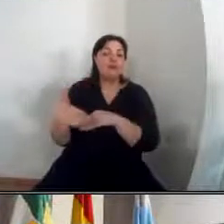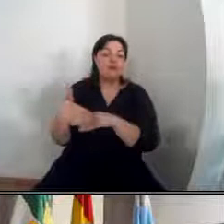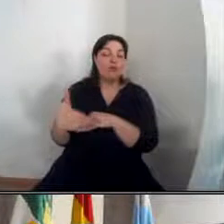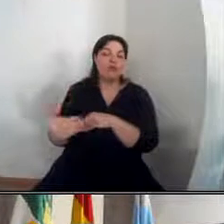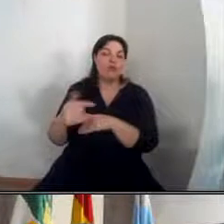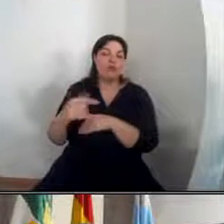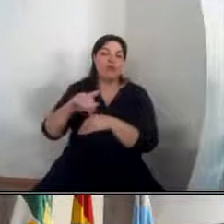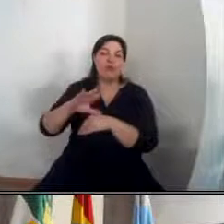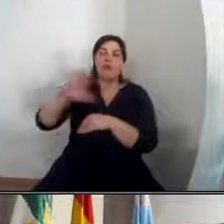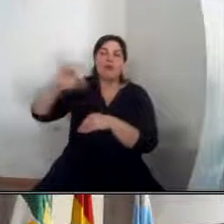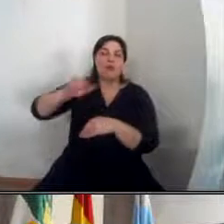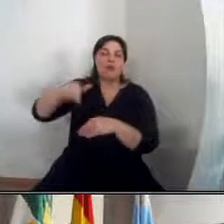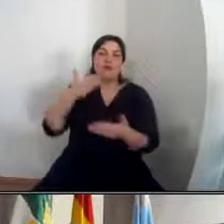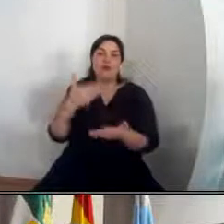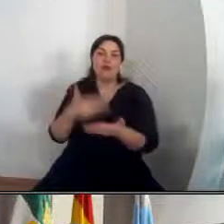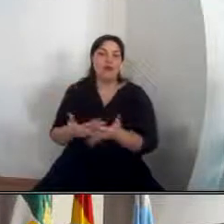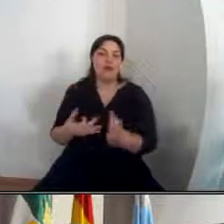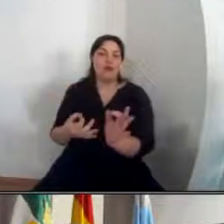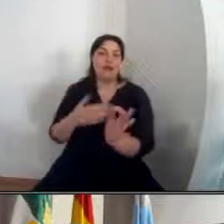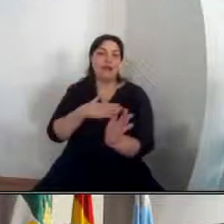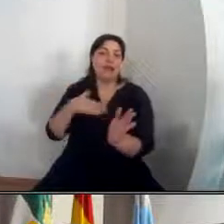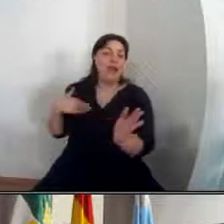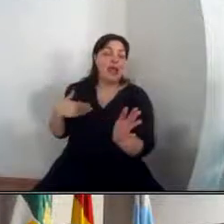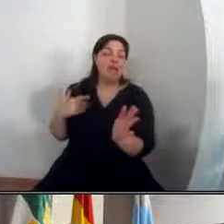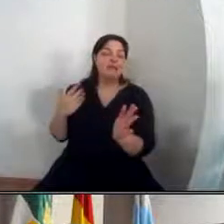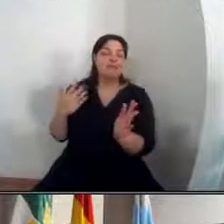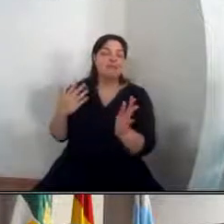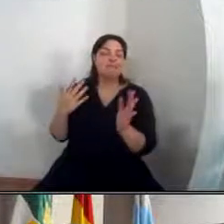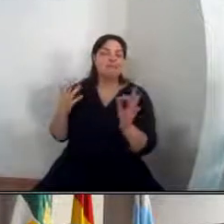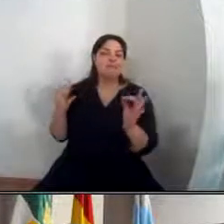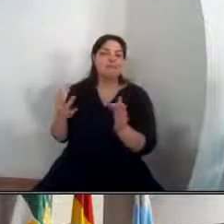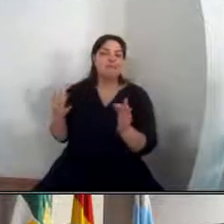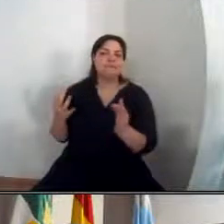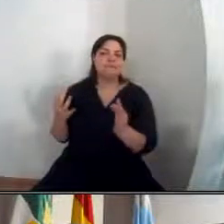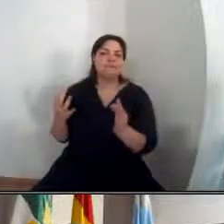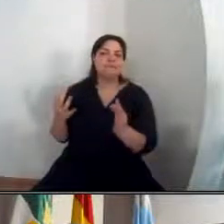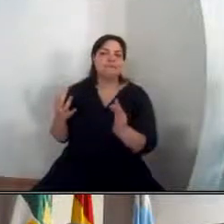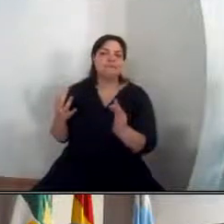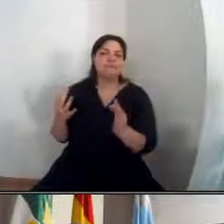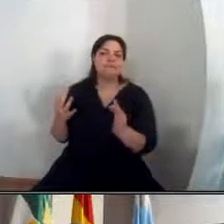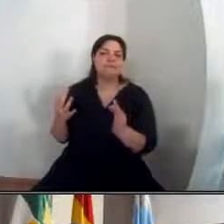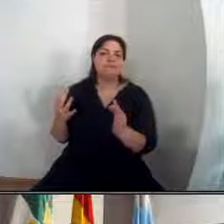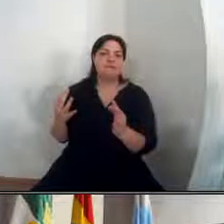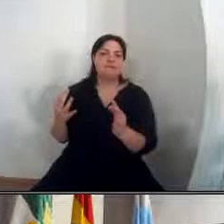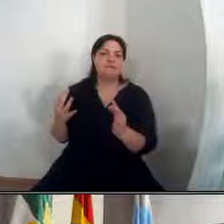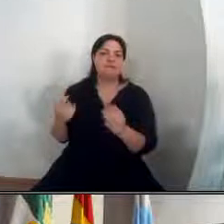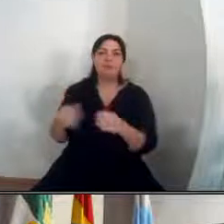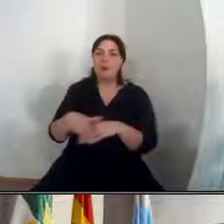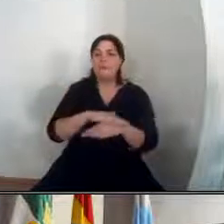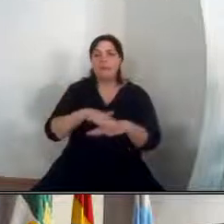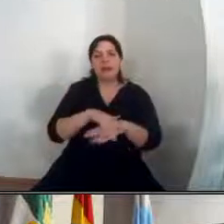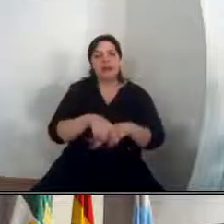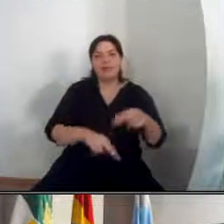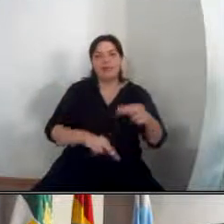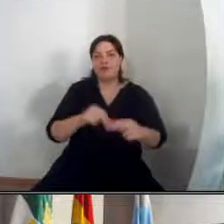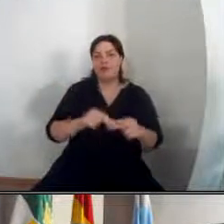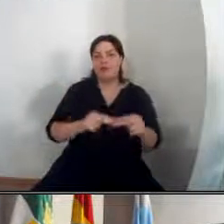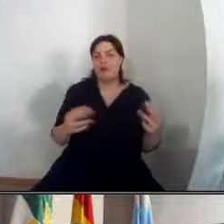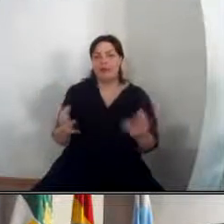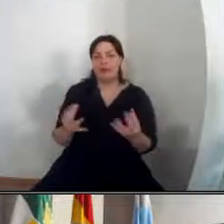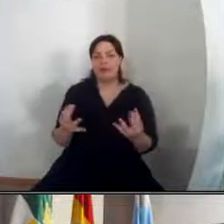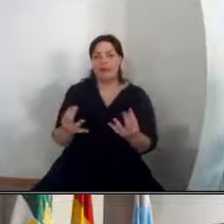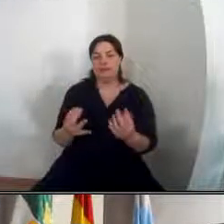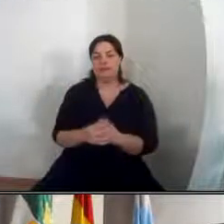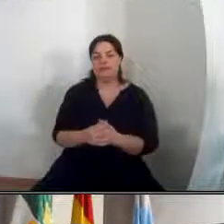pedir a Europa, debe partir desde abajo. Yo siempre he dicho que